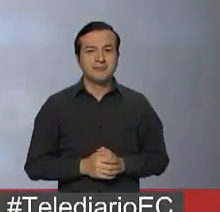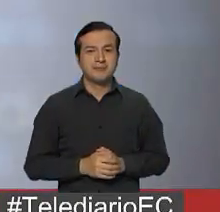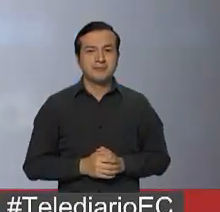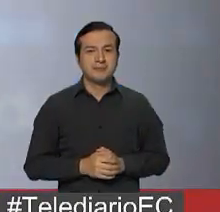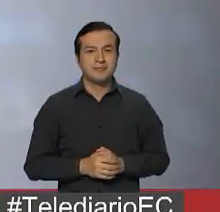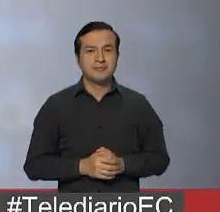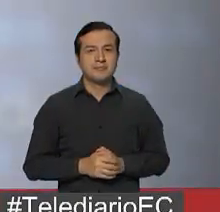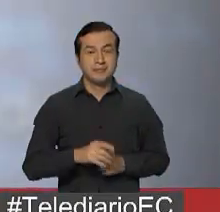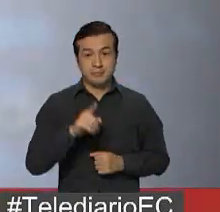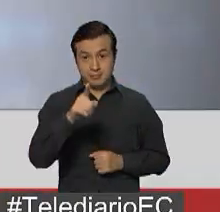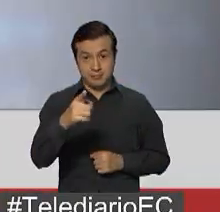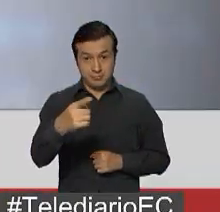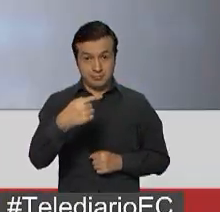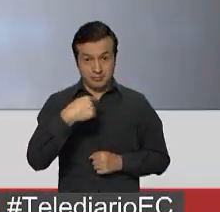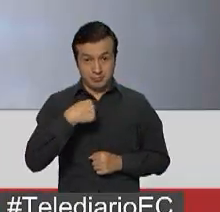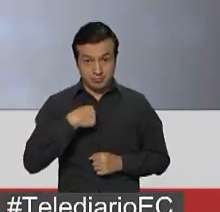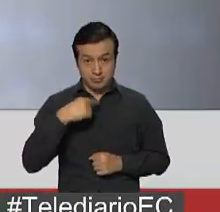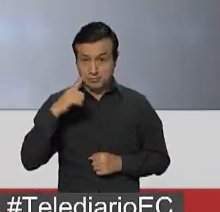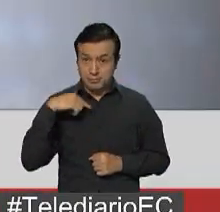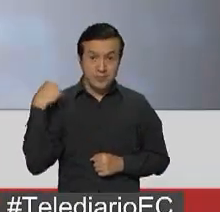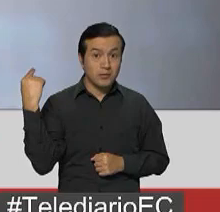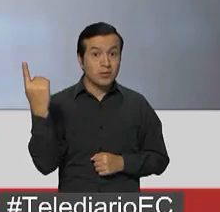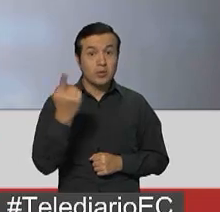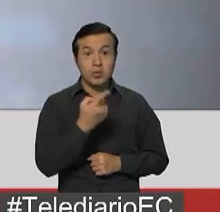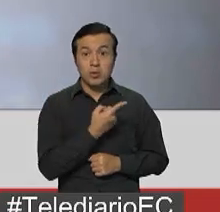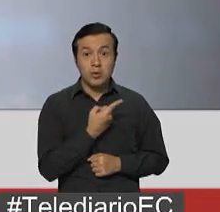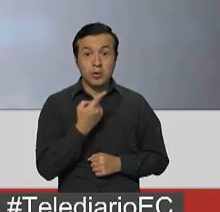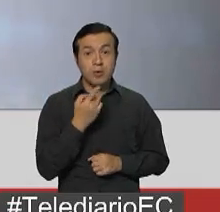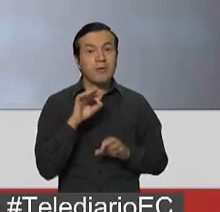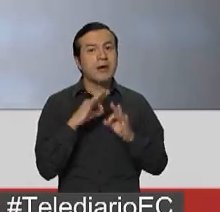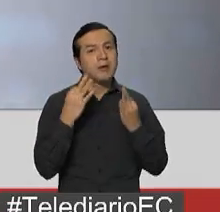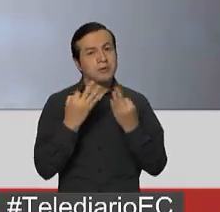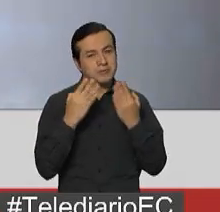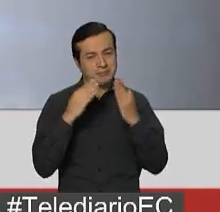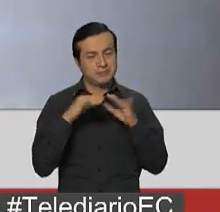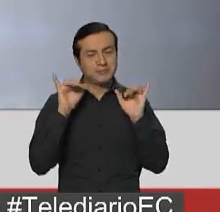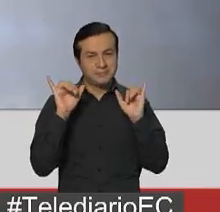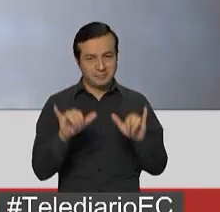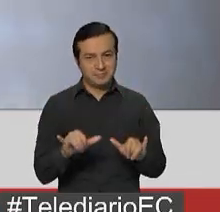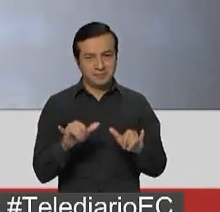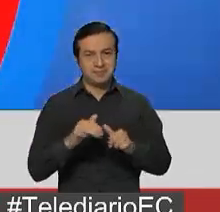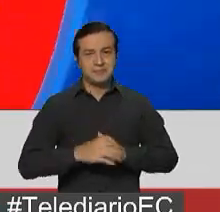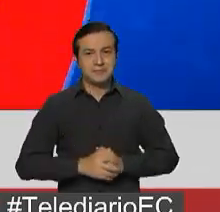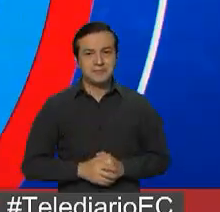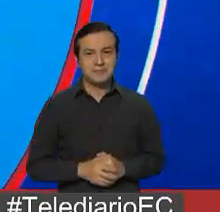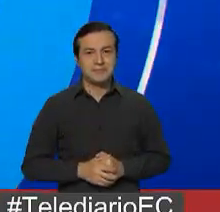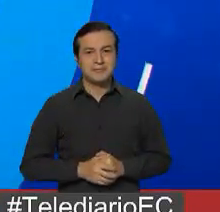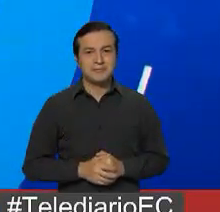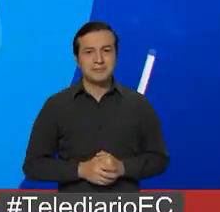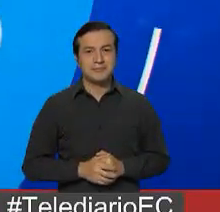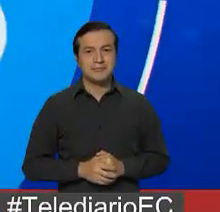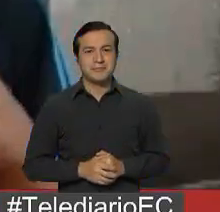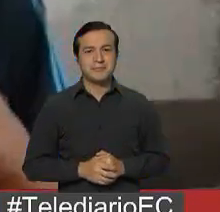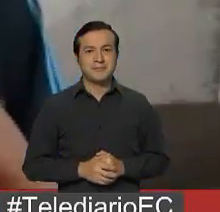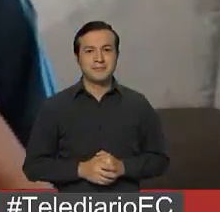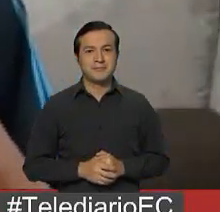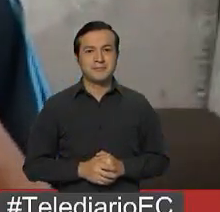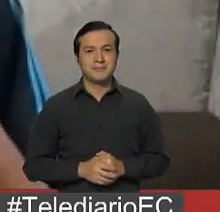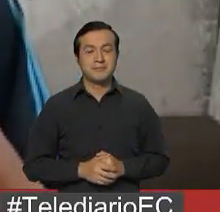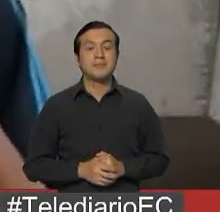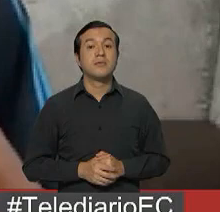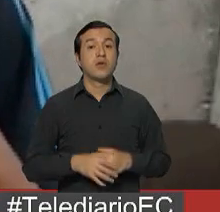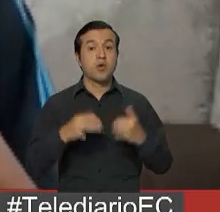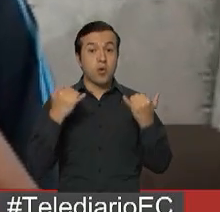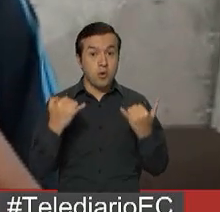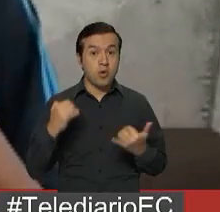por ti por mí por todas las familias quédate en casa durante